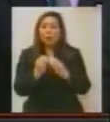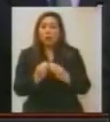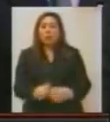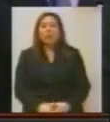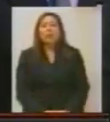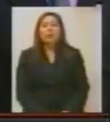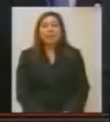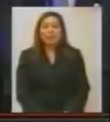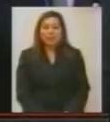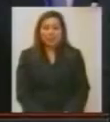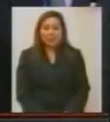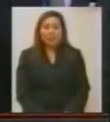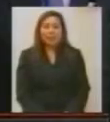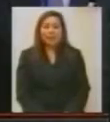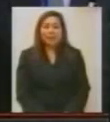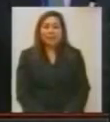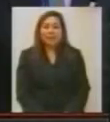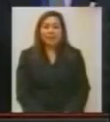parlamentario.